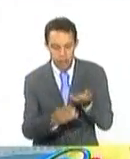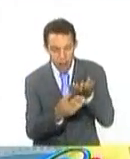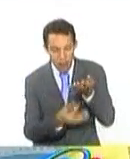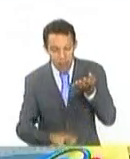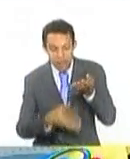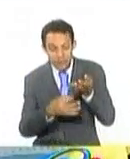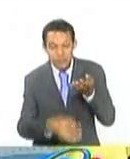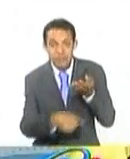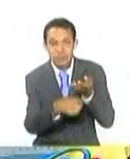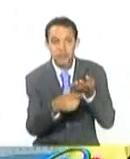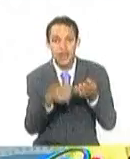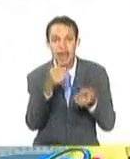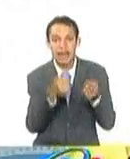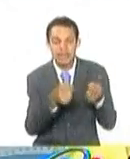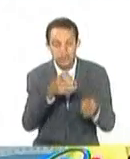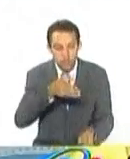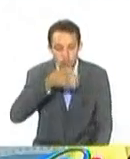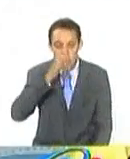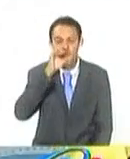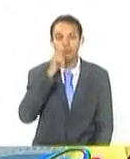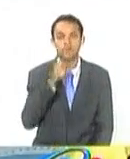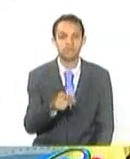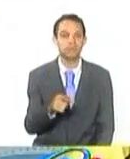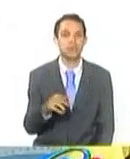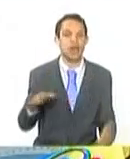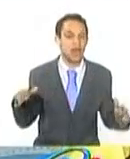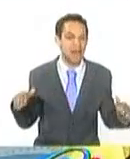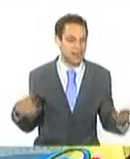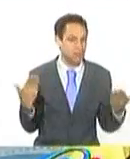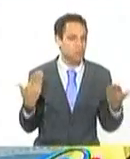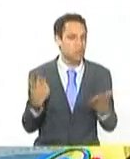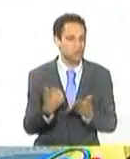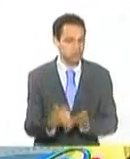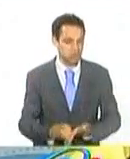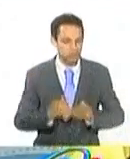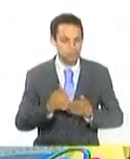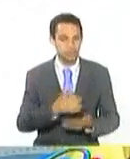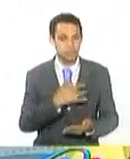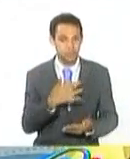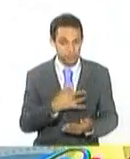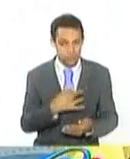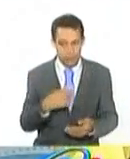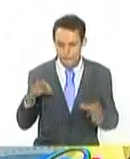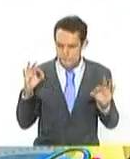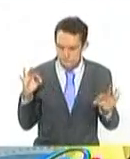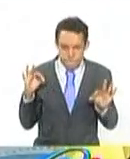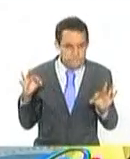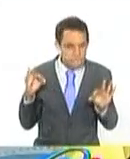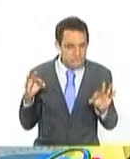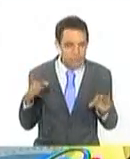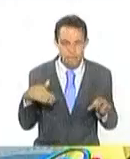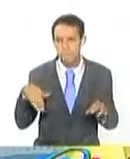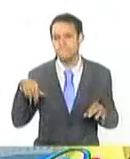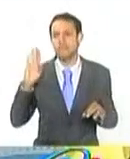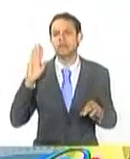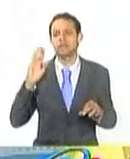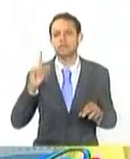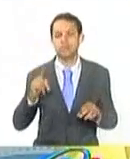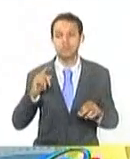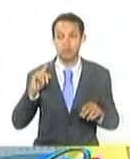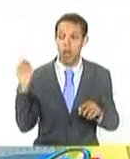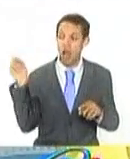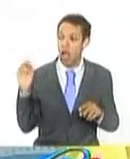alpiste los estudios demuestran que tiene efectos mejores que los tratamientos